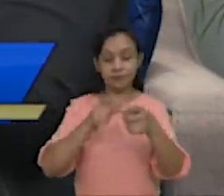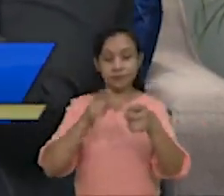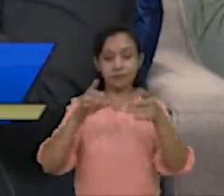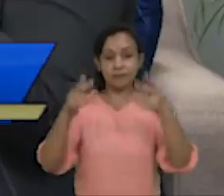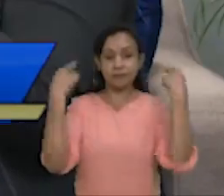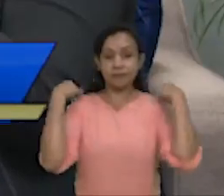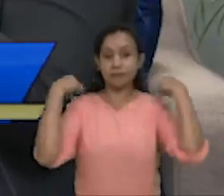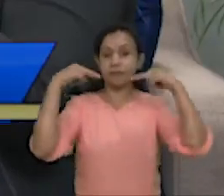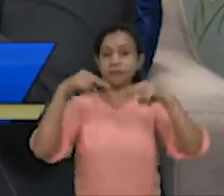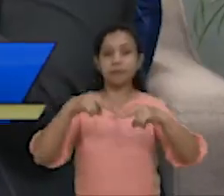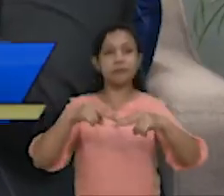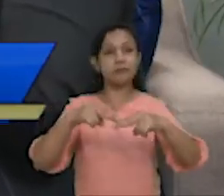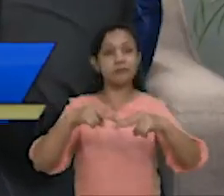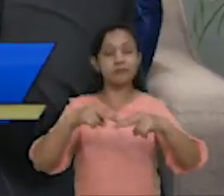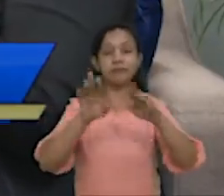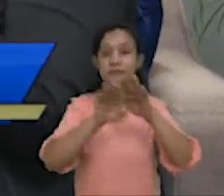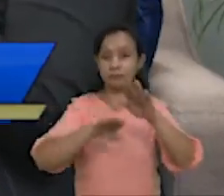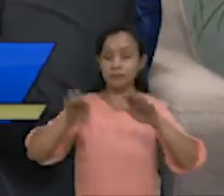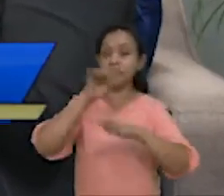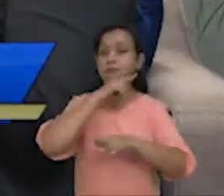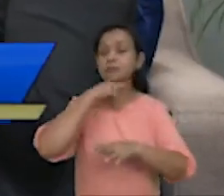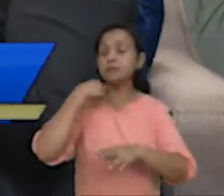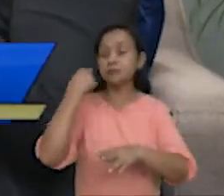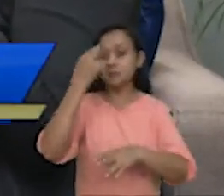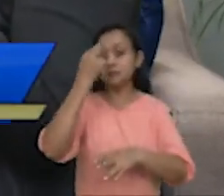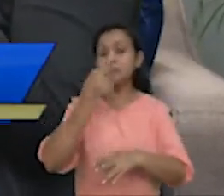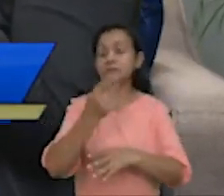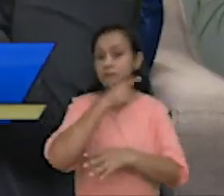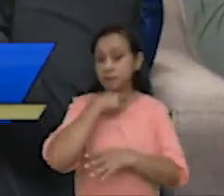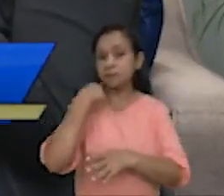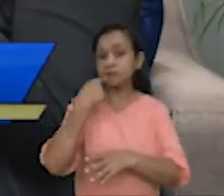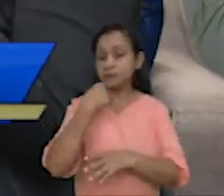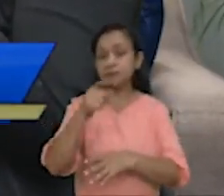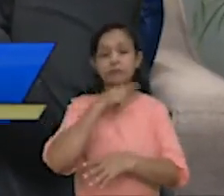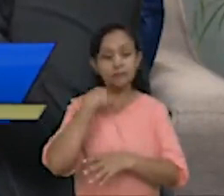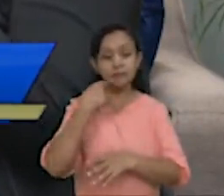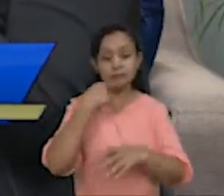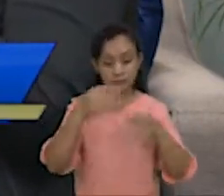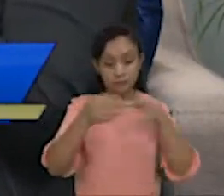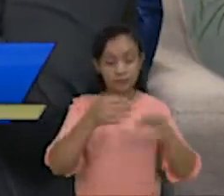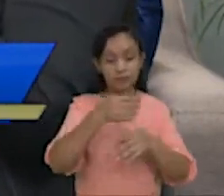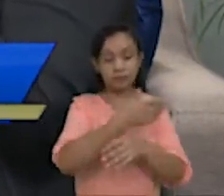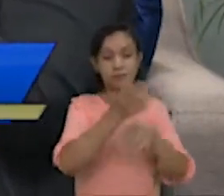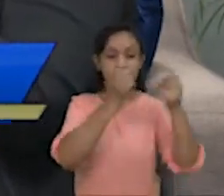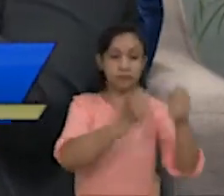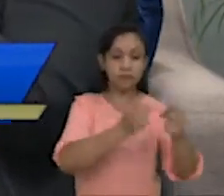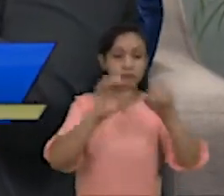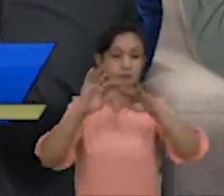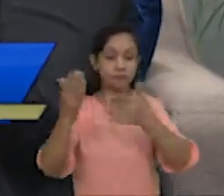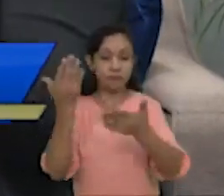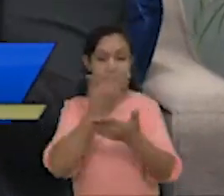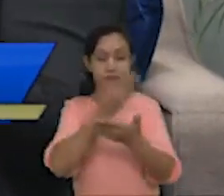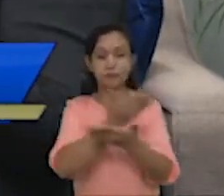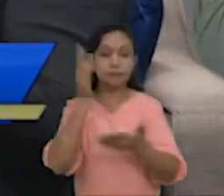clases, tienen que ser más realistas con los chavalos, más honestos con los chavalos, más sinceros con los chavalos y chavalas. Ahora, hoy